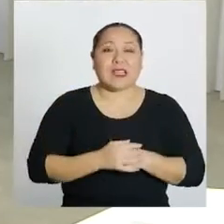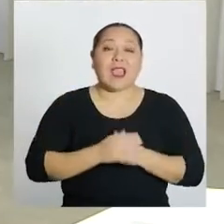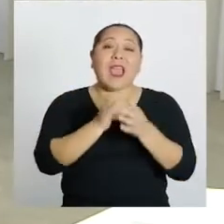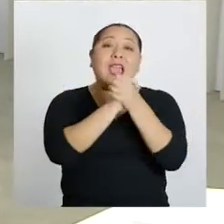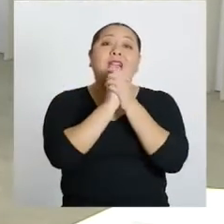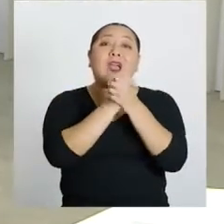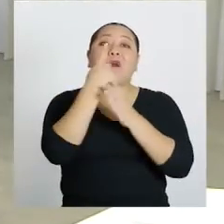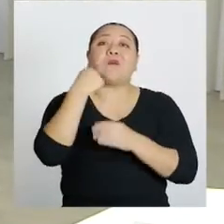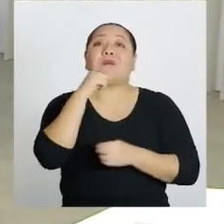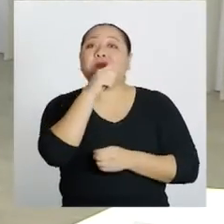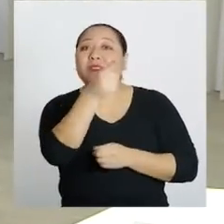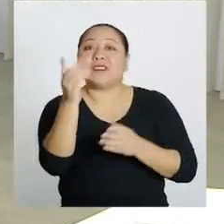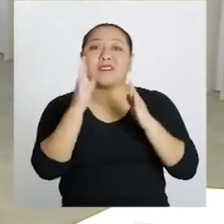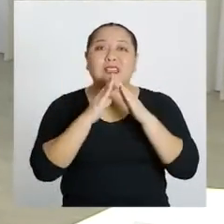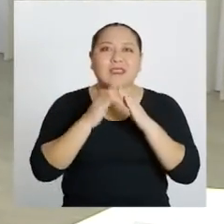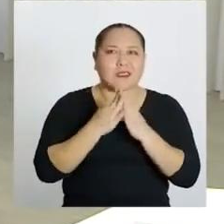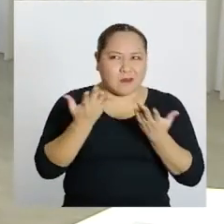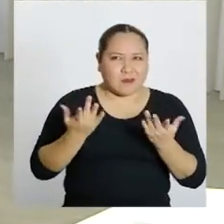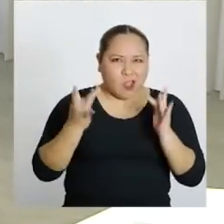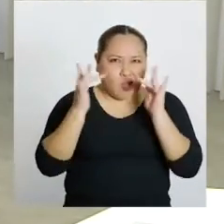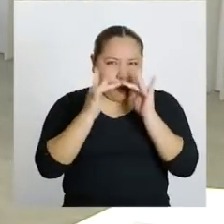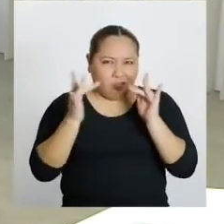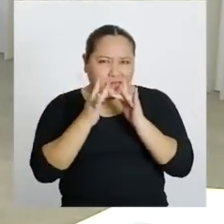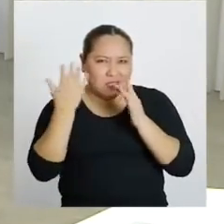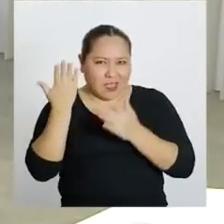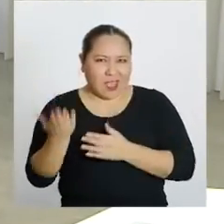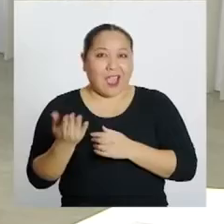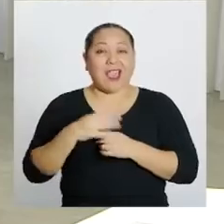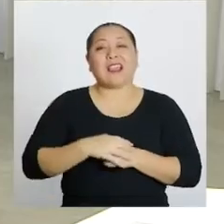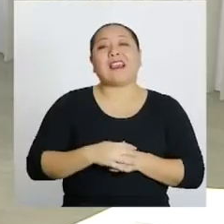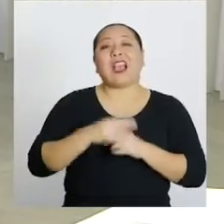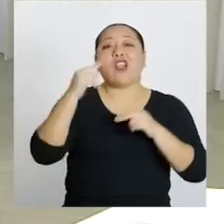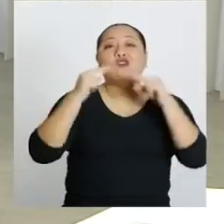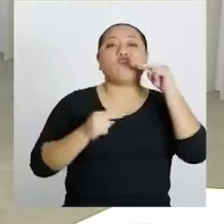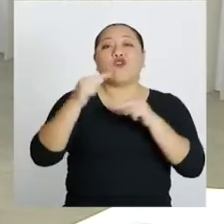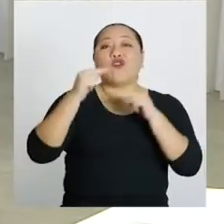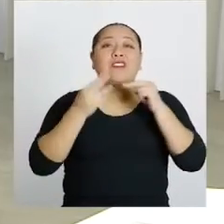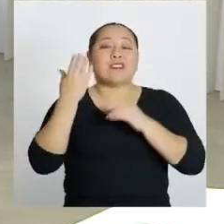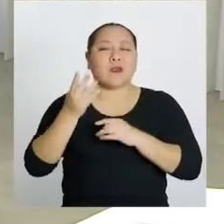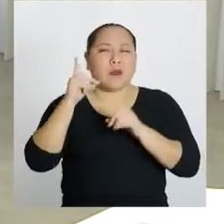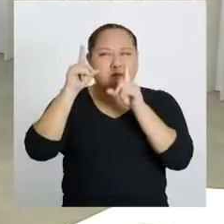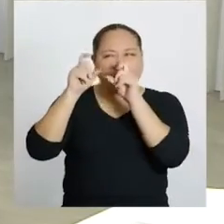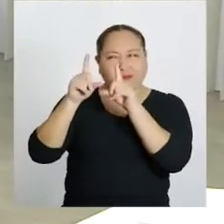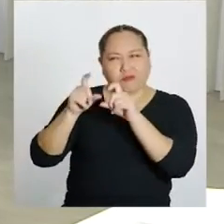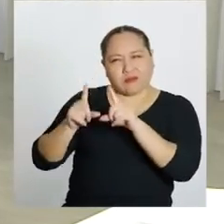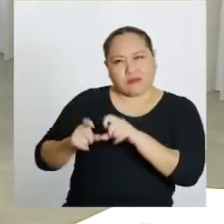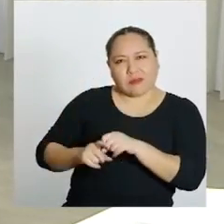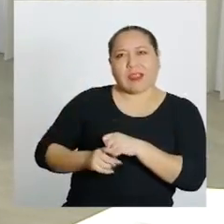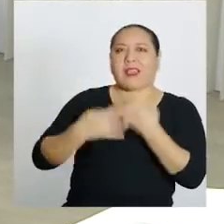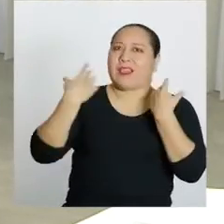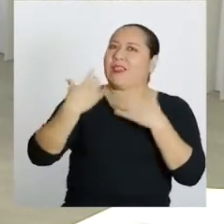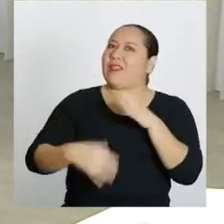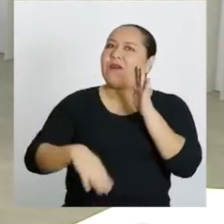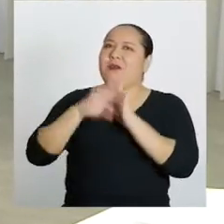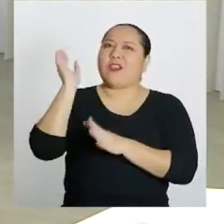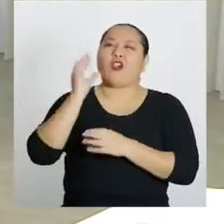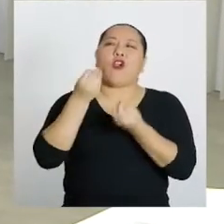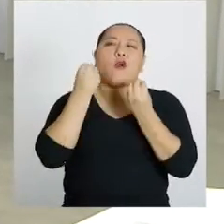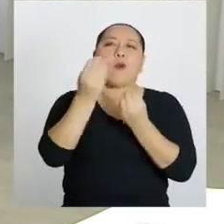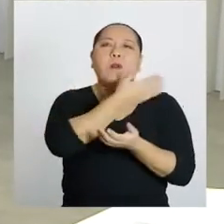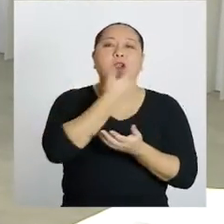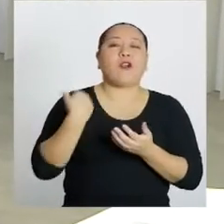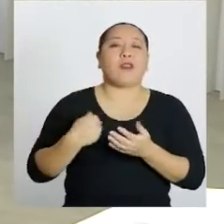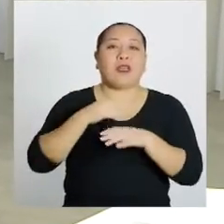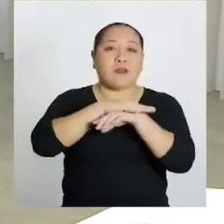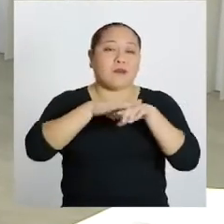Amigas y amigos en casa, ¿qué tal si nos conectamos con nuestra nutricionista para hacerle algunas preguntas más acerca de cómo mejorar nuestro plan